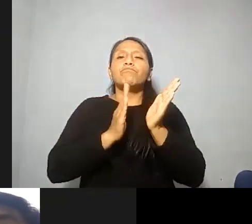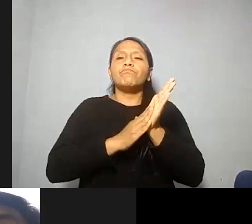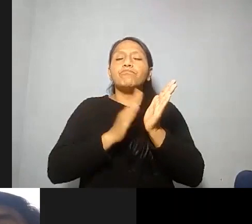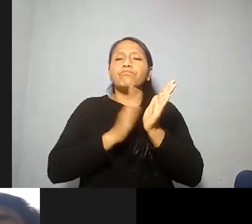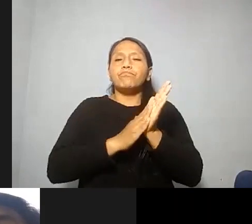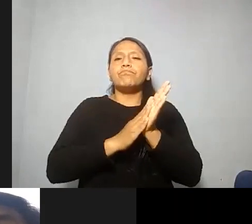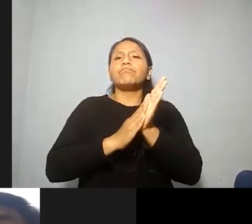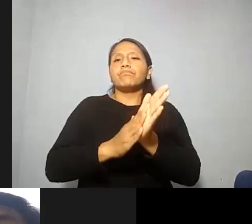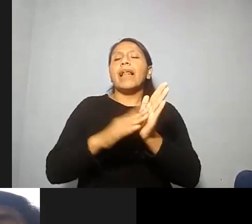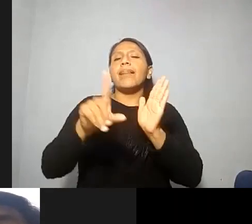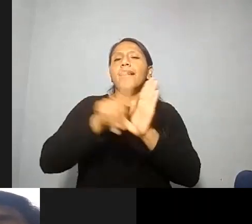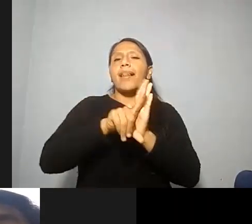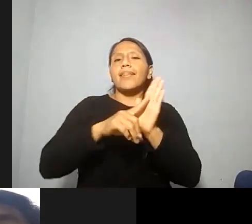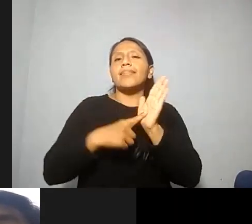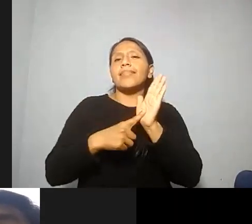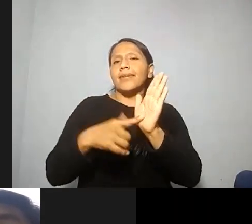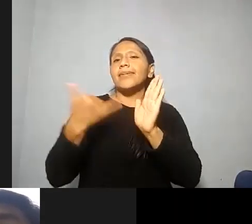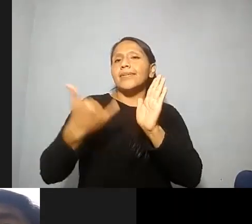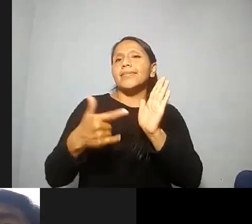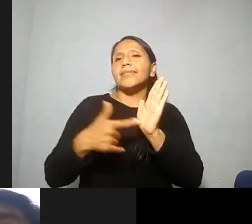las leyes, ¿sí?, tanto